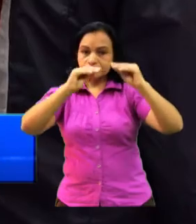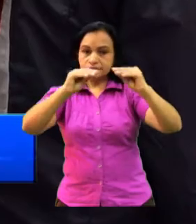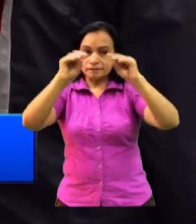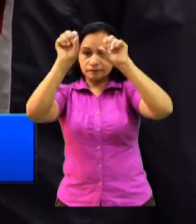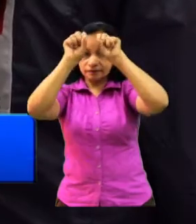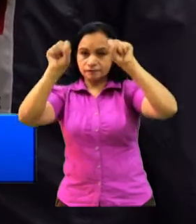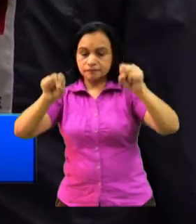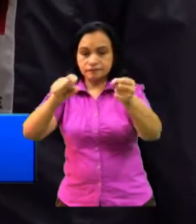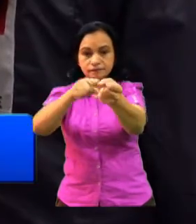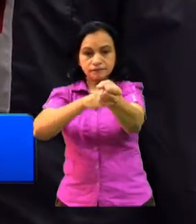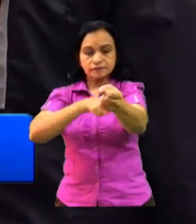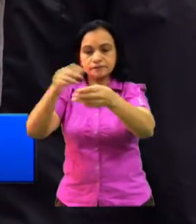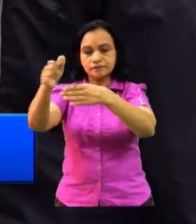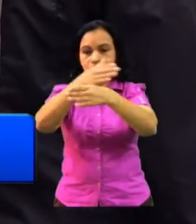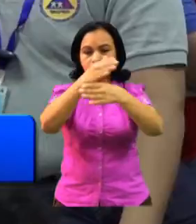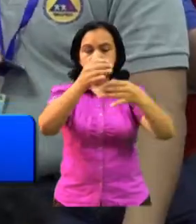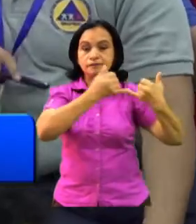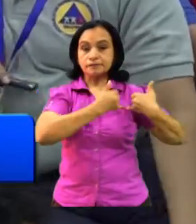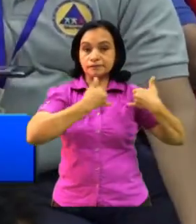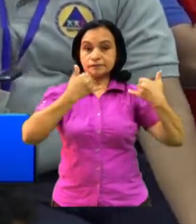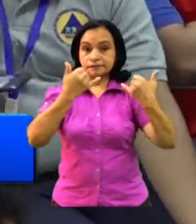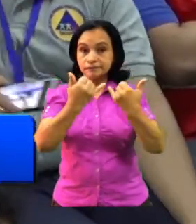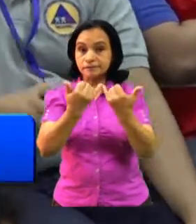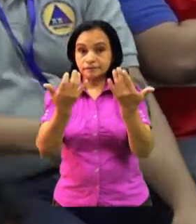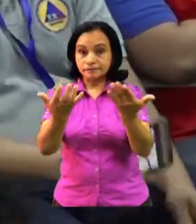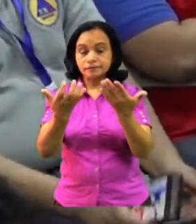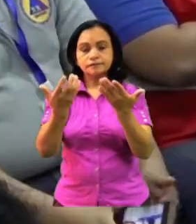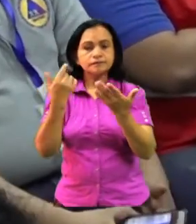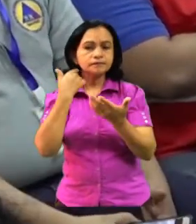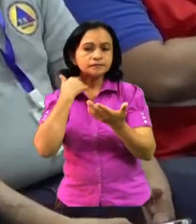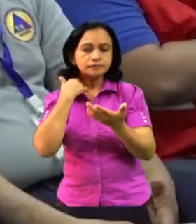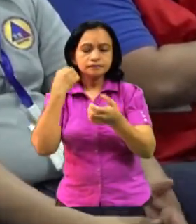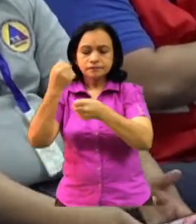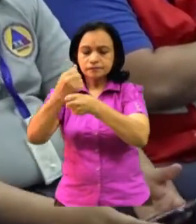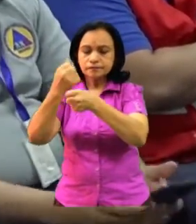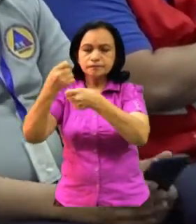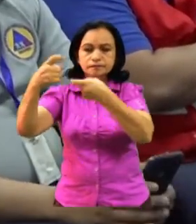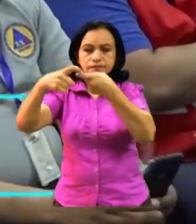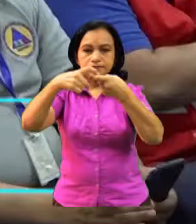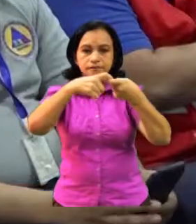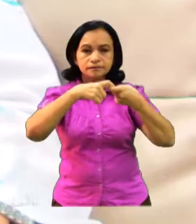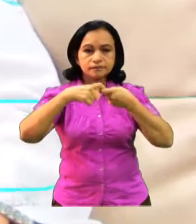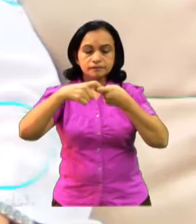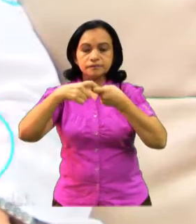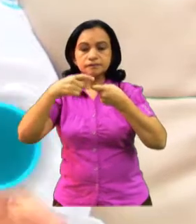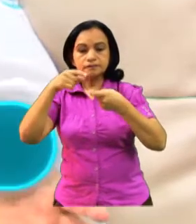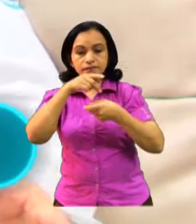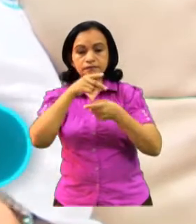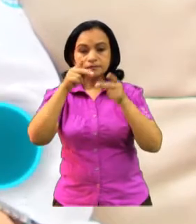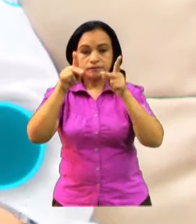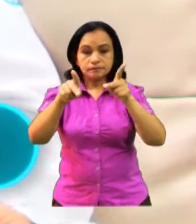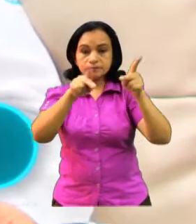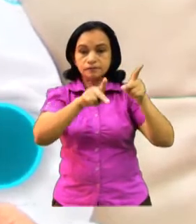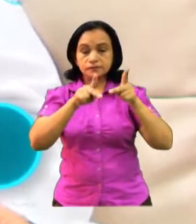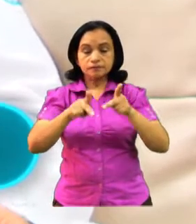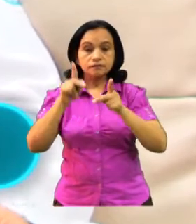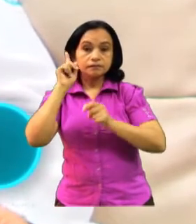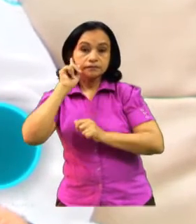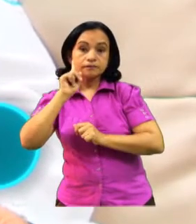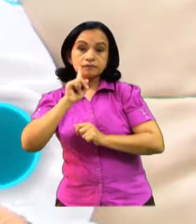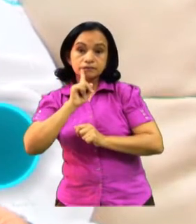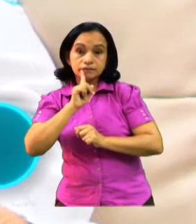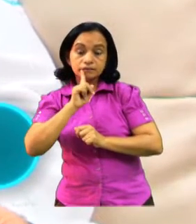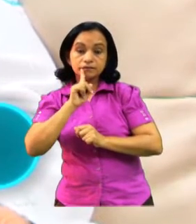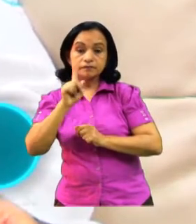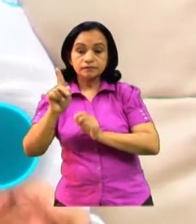capacitación también a nuestros hermanos de las diferentes instituciones. Entonces siempre trabajamos de forma coordinada con los protagonistas, en este caso con las personas sordas